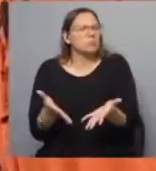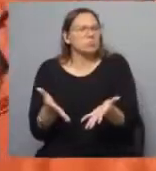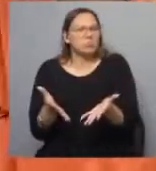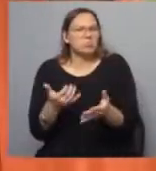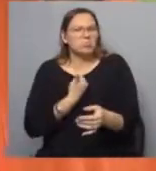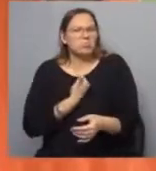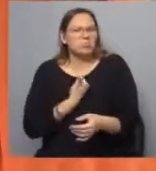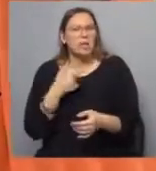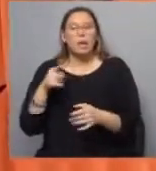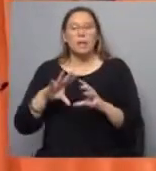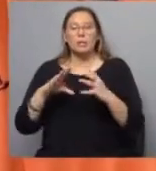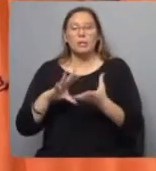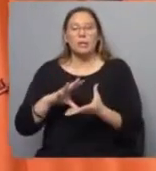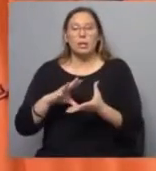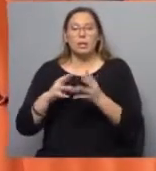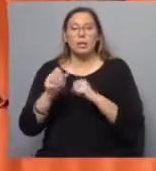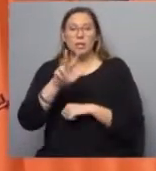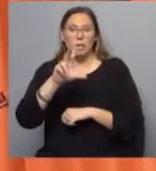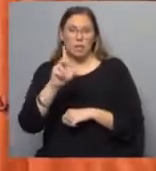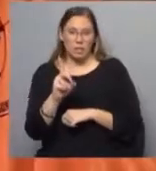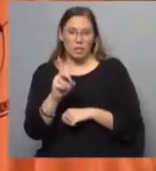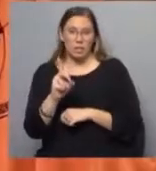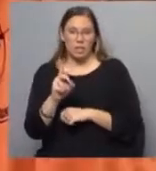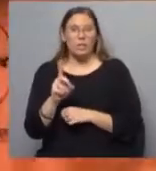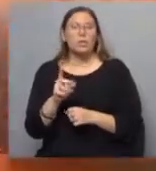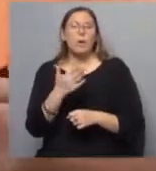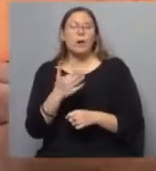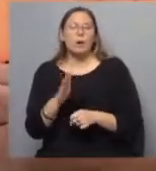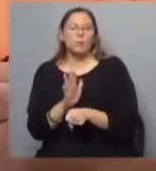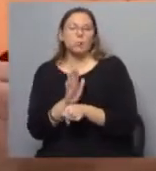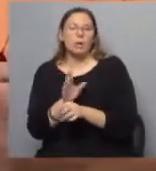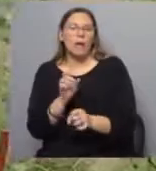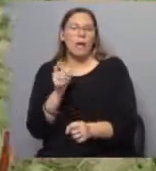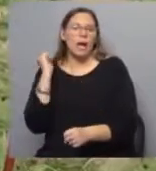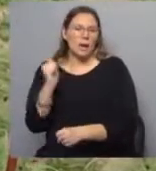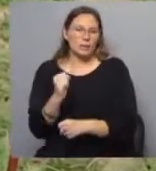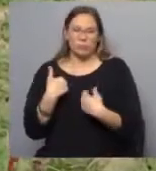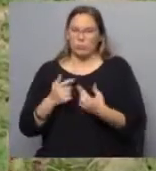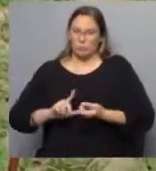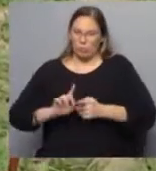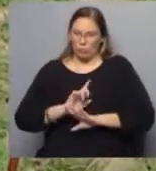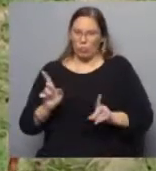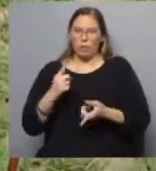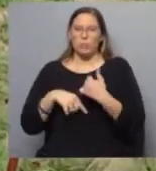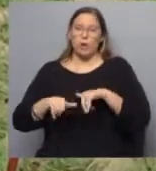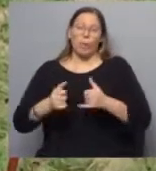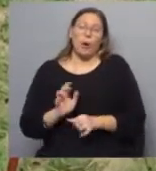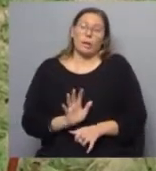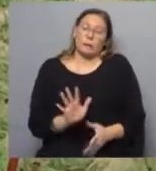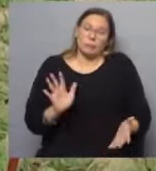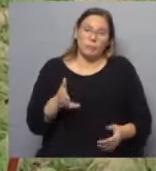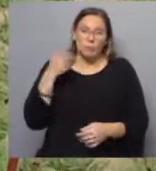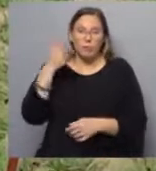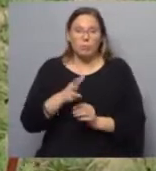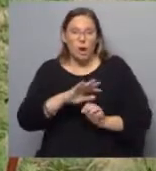este mundial es de modalidad 3D, se tira, es una simulación de caza, pero no estamos de acuerdo con la caza, pero bueno, el juego es así. Vos vas